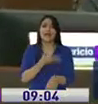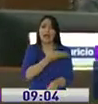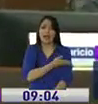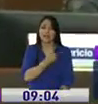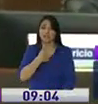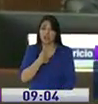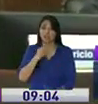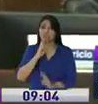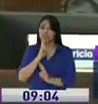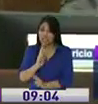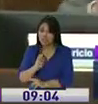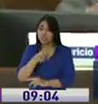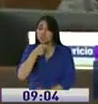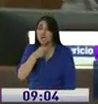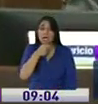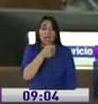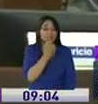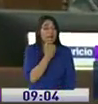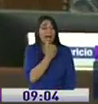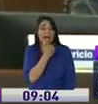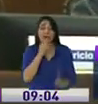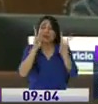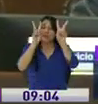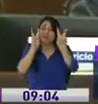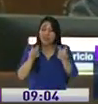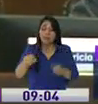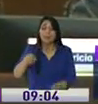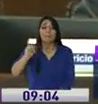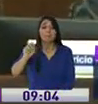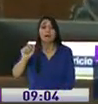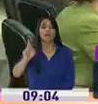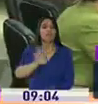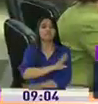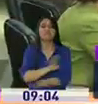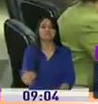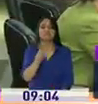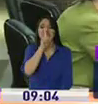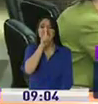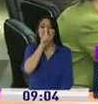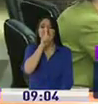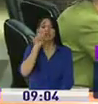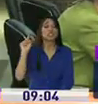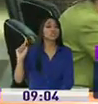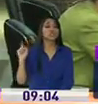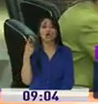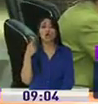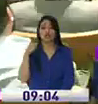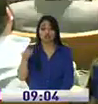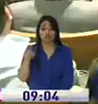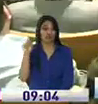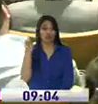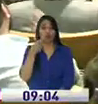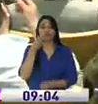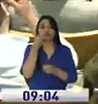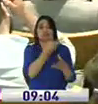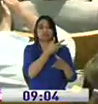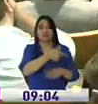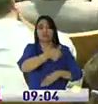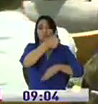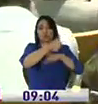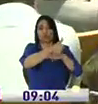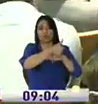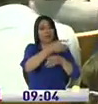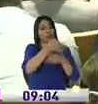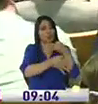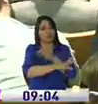pronunciará ante la prensa sobre ningún tema relacionado con Mauro T. y solo rendirá versiones sobre ello ante la justicia.